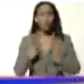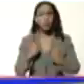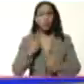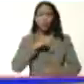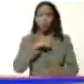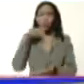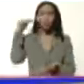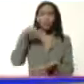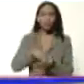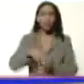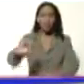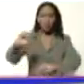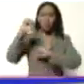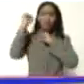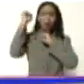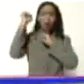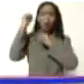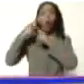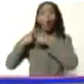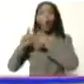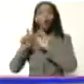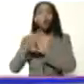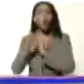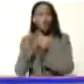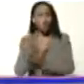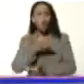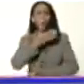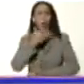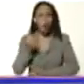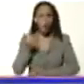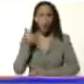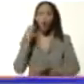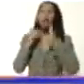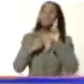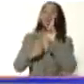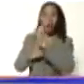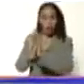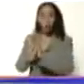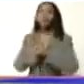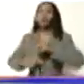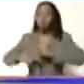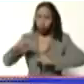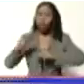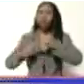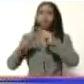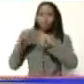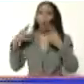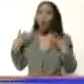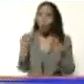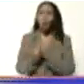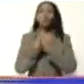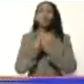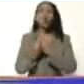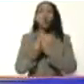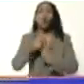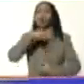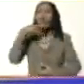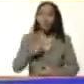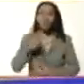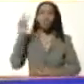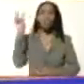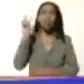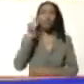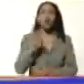y victorioso otro mundo mejor veremos y construiremos juntos Rusia Venezuela